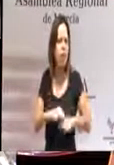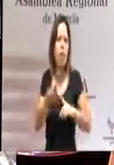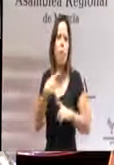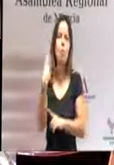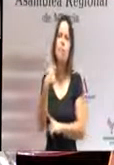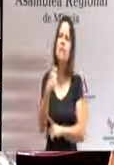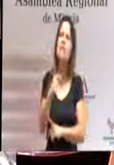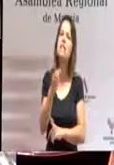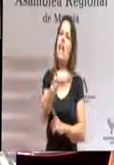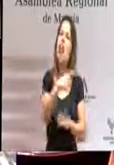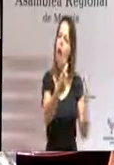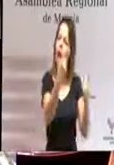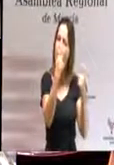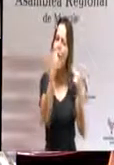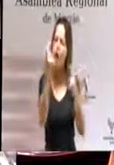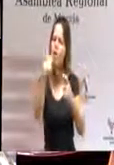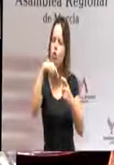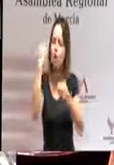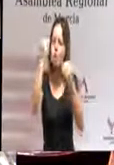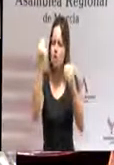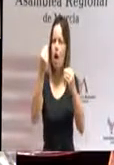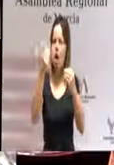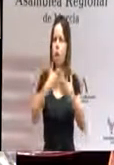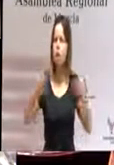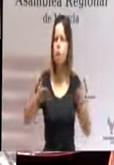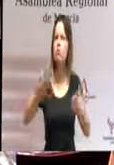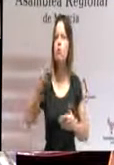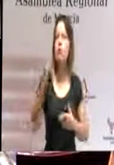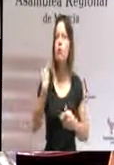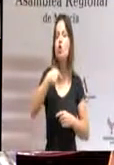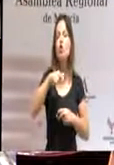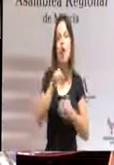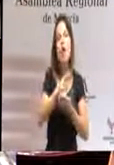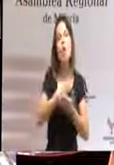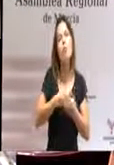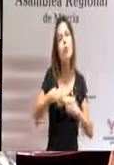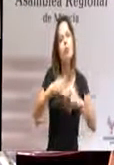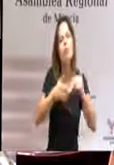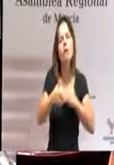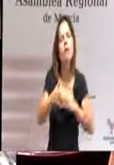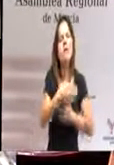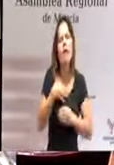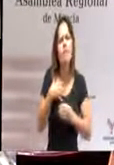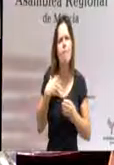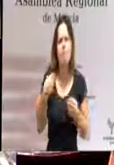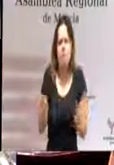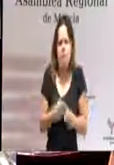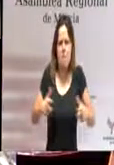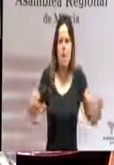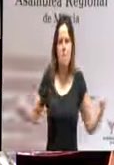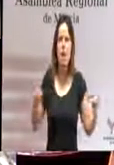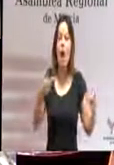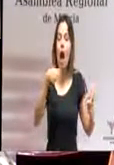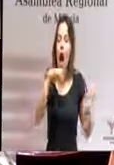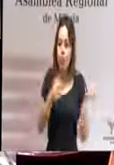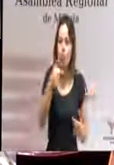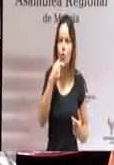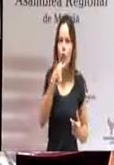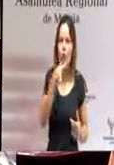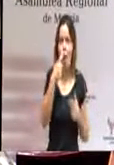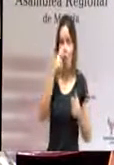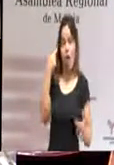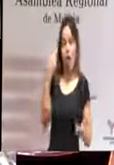presidente que nos ha enseñado a pensar en grande, a construir una región que quiere ser más y que hoy podemos decir que es más que